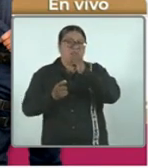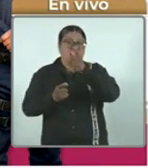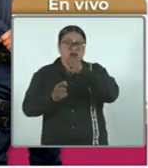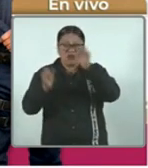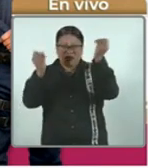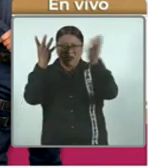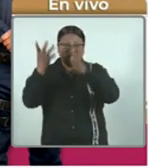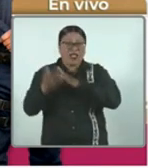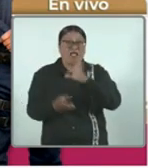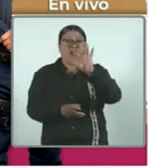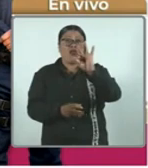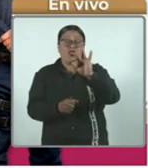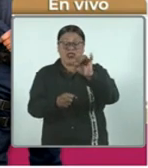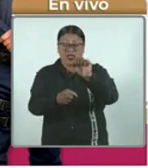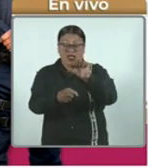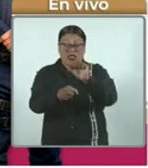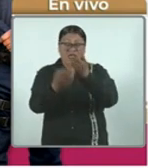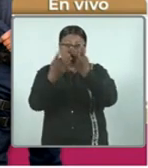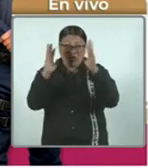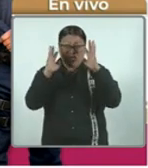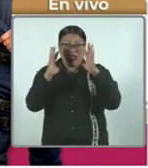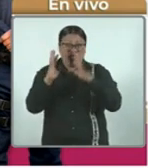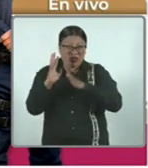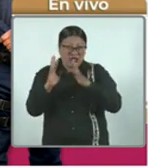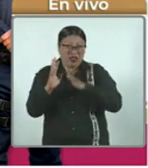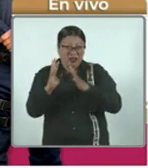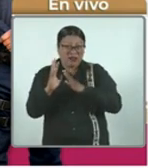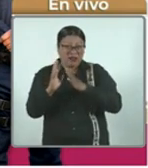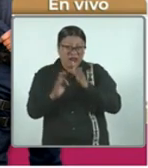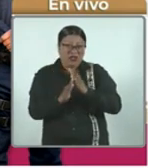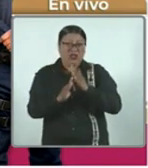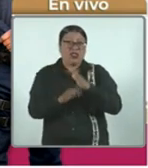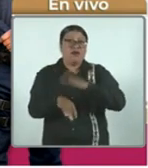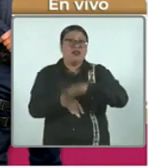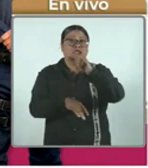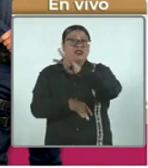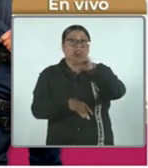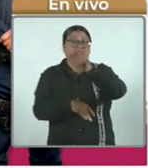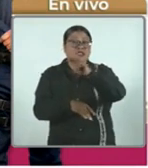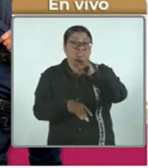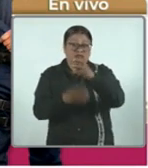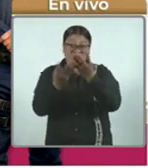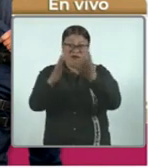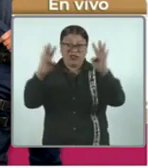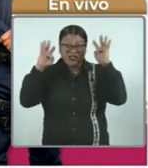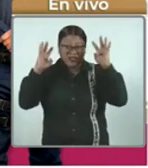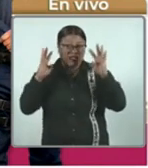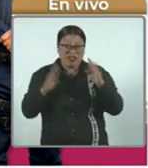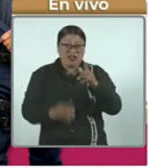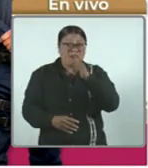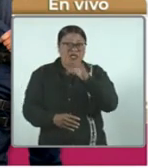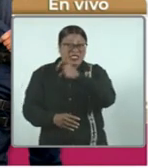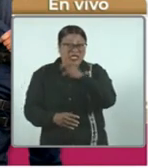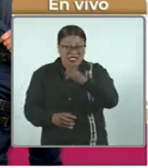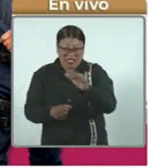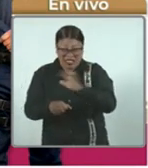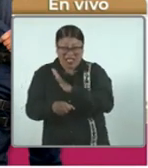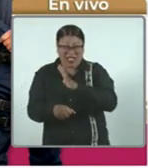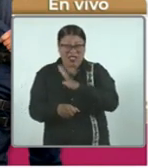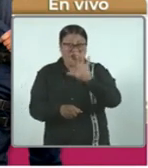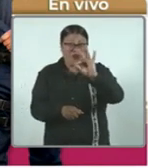había 40 vehículos operativos. Ahorita hay más de 300. O sea, recibir la policía estatal con 40